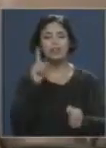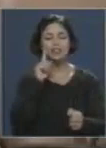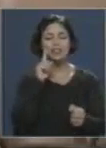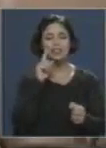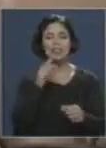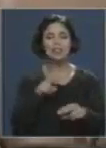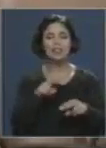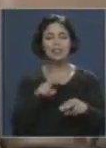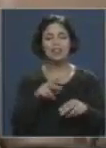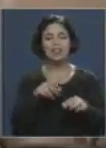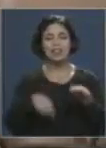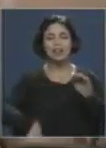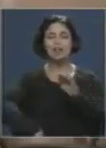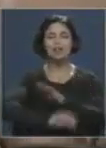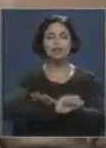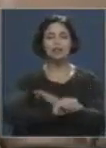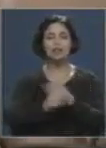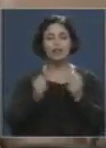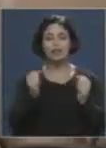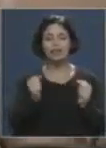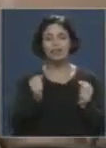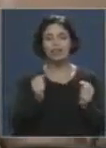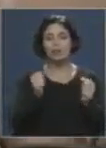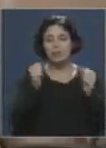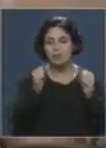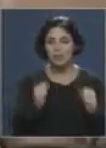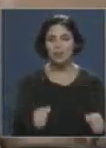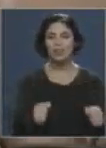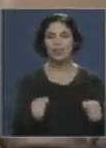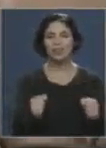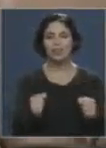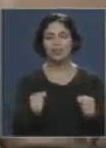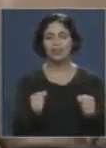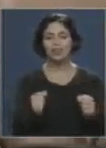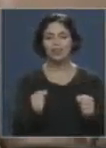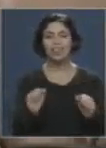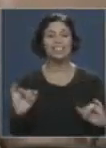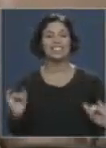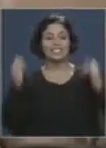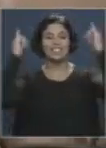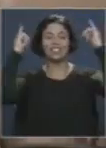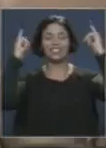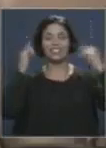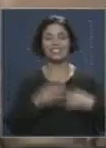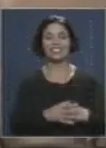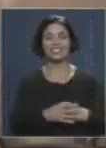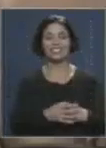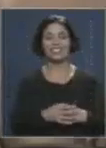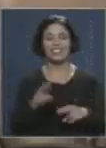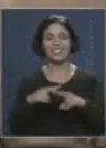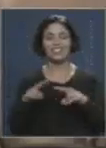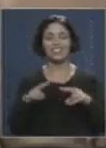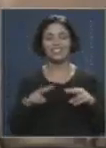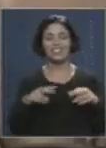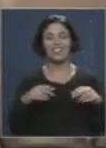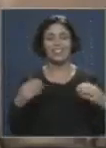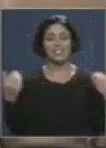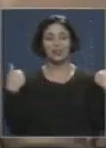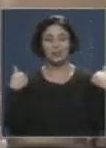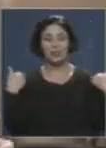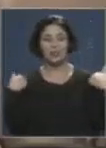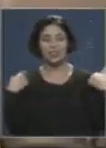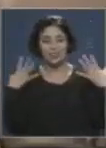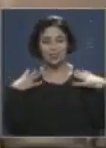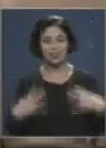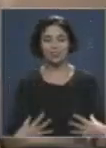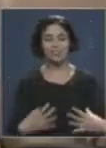el fútbol la posibilidad, por cierto, de poder entretenerse, de poder realizar actividad física y